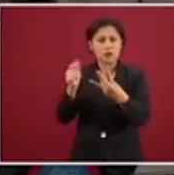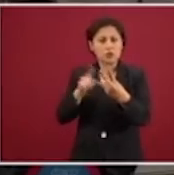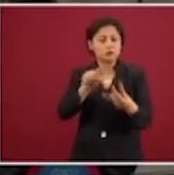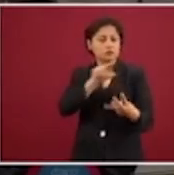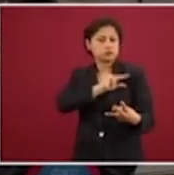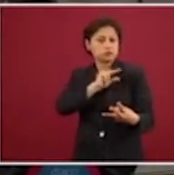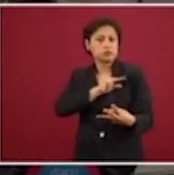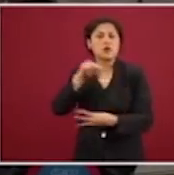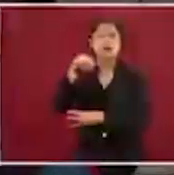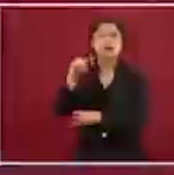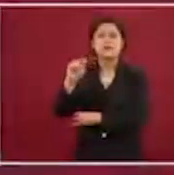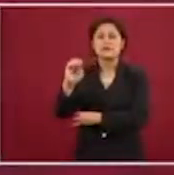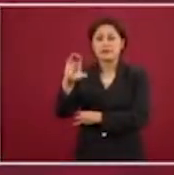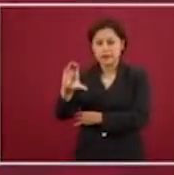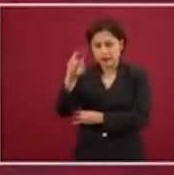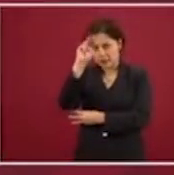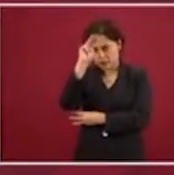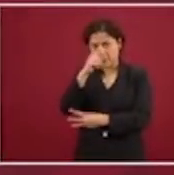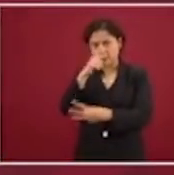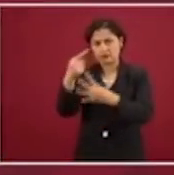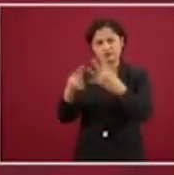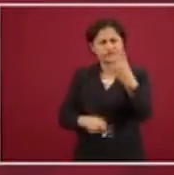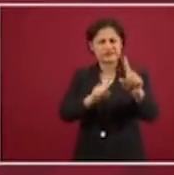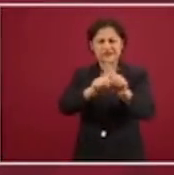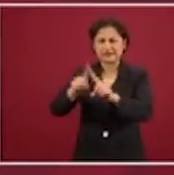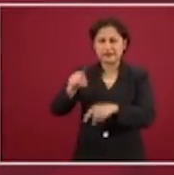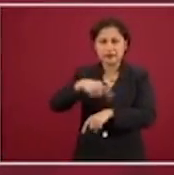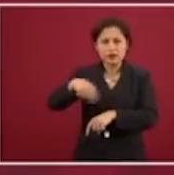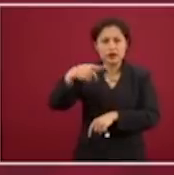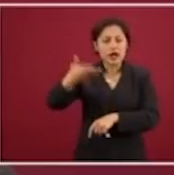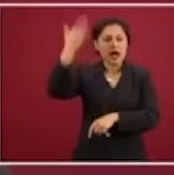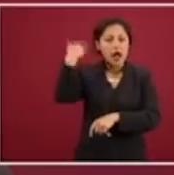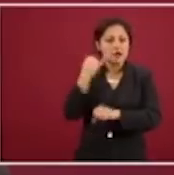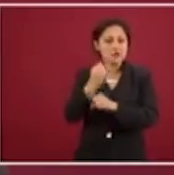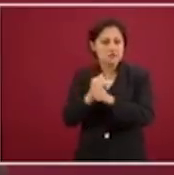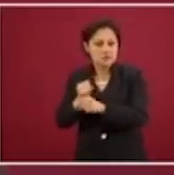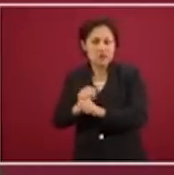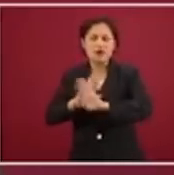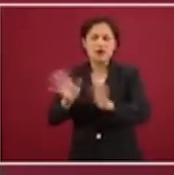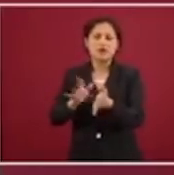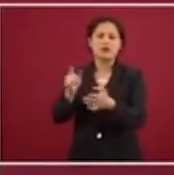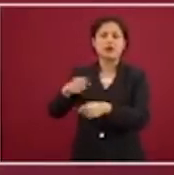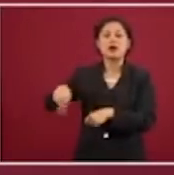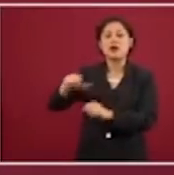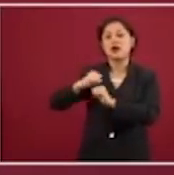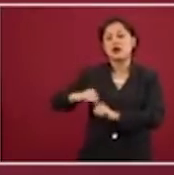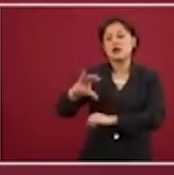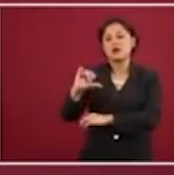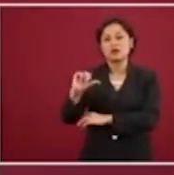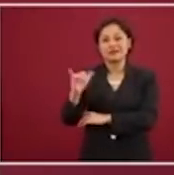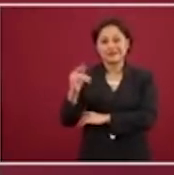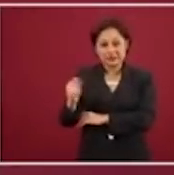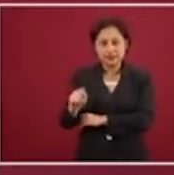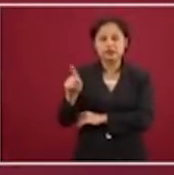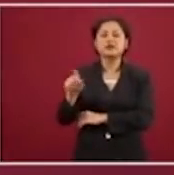de Monterrey, que tenían propuestas que eran interesantes. Se estableció un grupo coordinado por CONACYT, participó también la Secretaría de